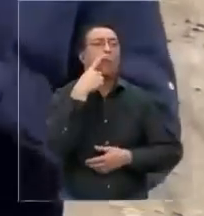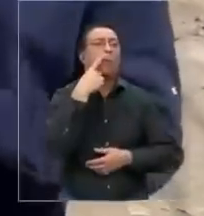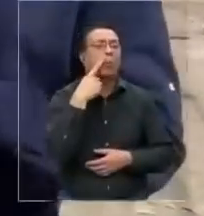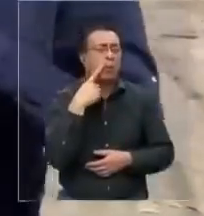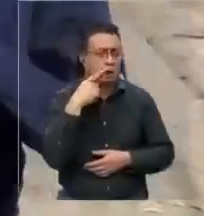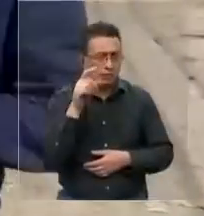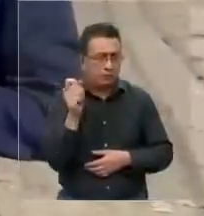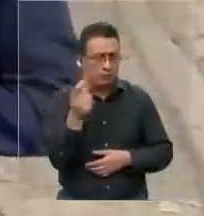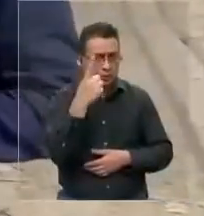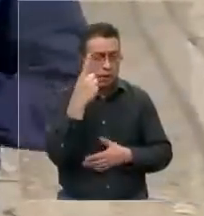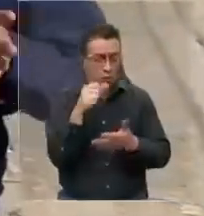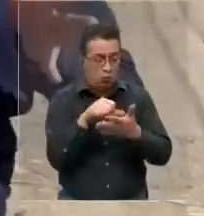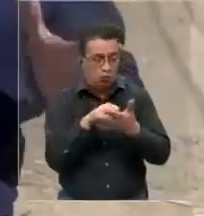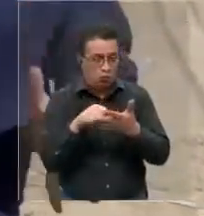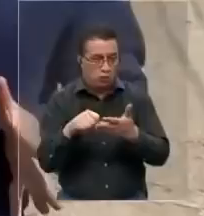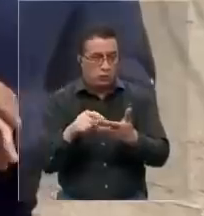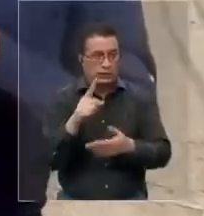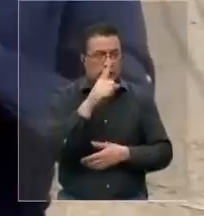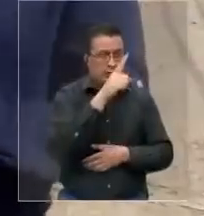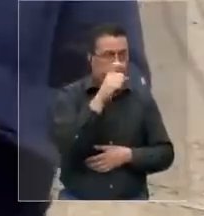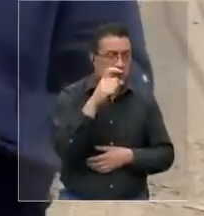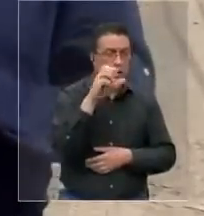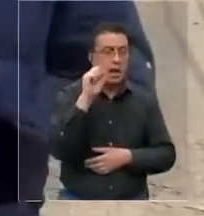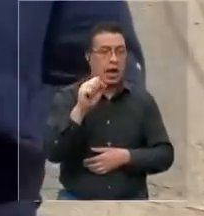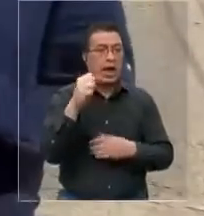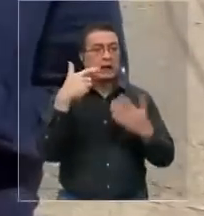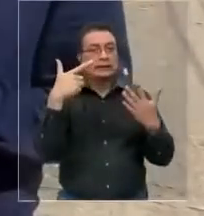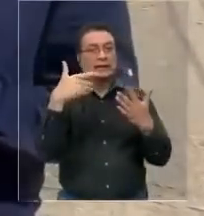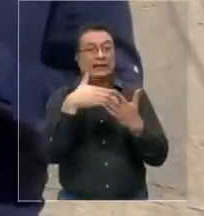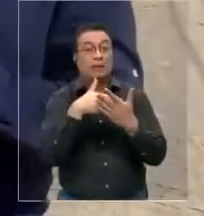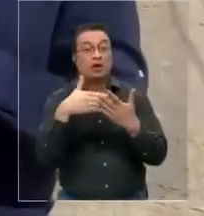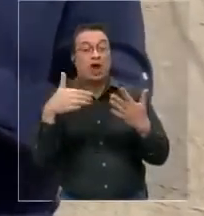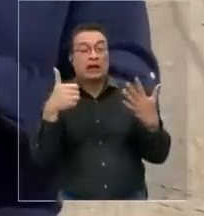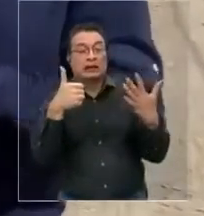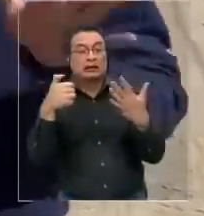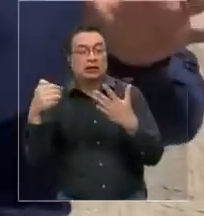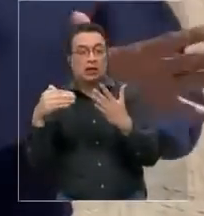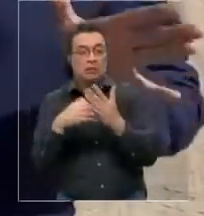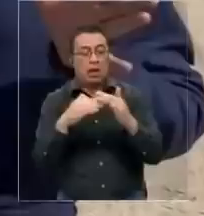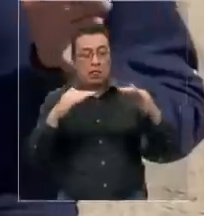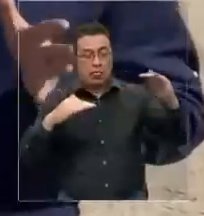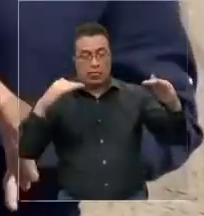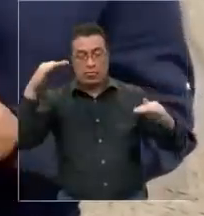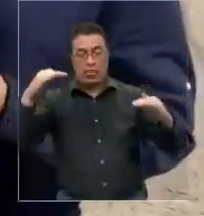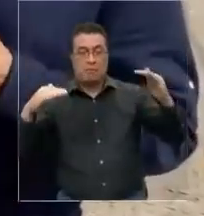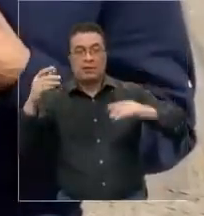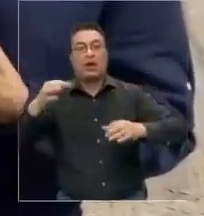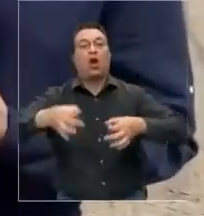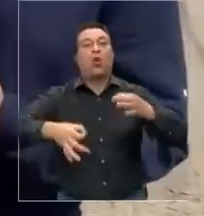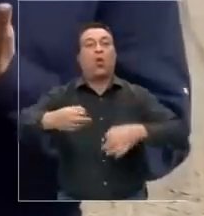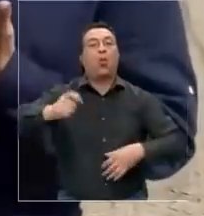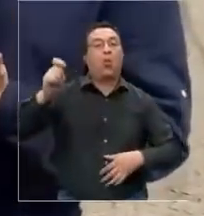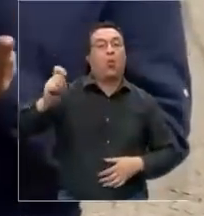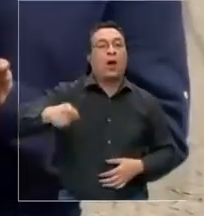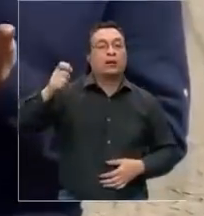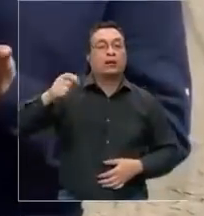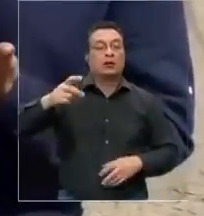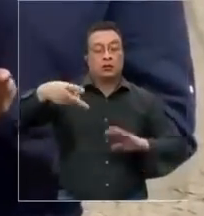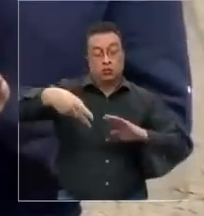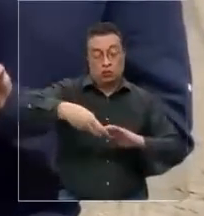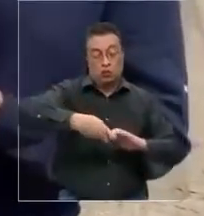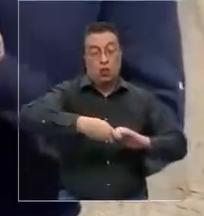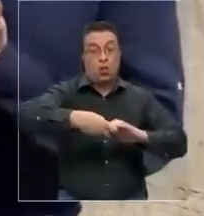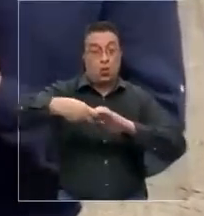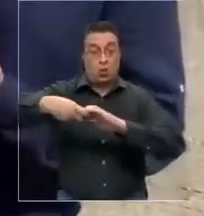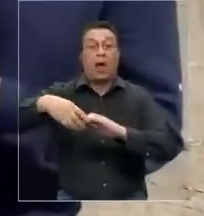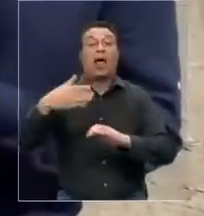ejercicio. Primero, la multa, entre 100.000 y 7.600.000 pesos, dependiendo del juez. También una grúa, porque su